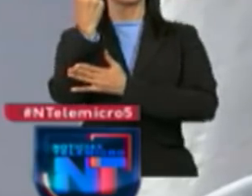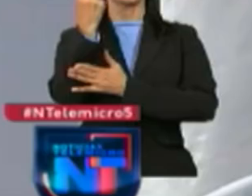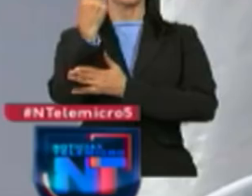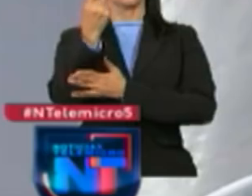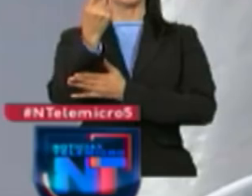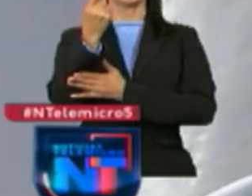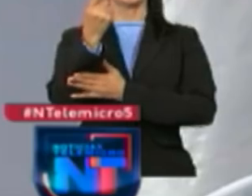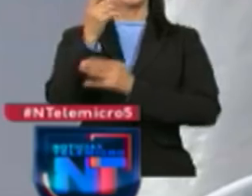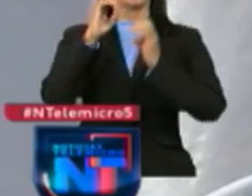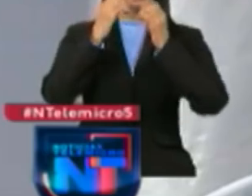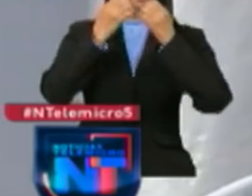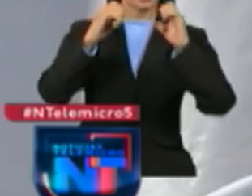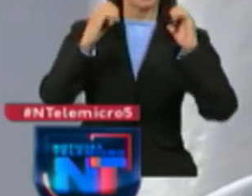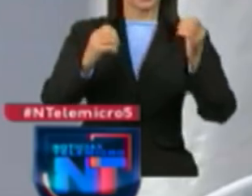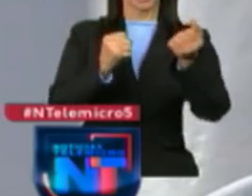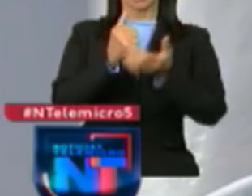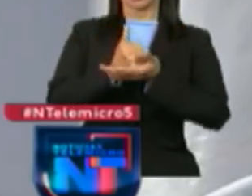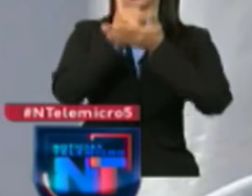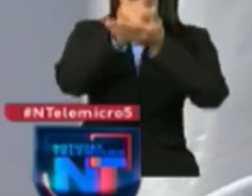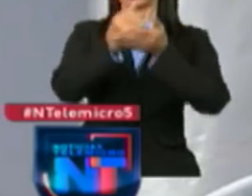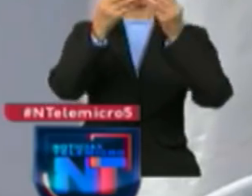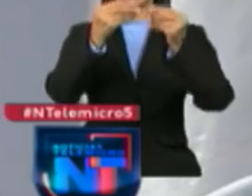de casos de emergencias resueltos,